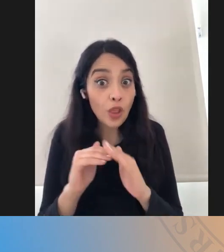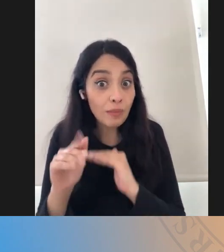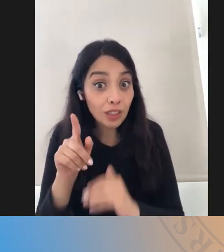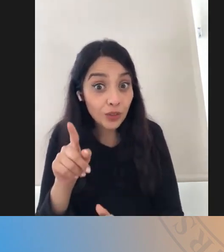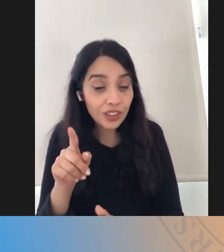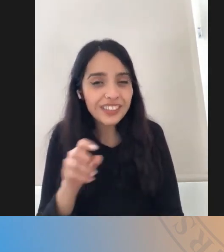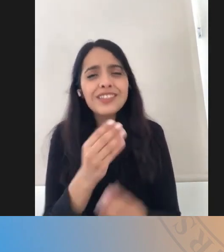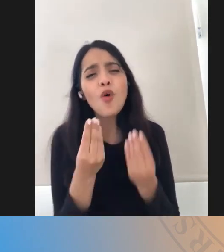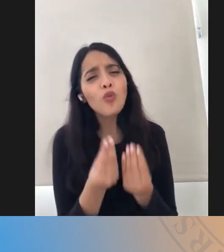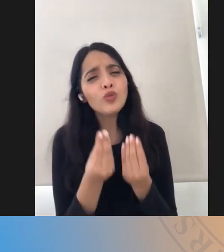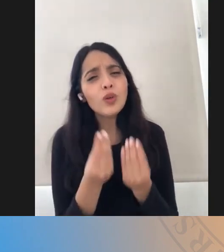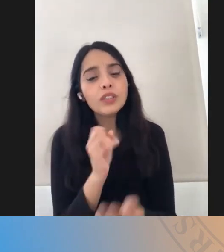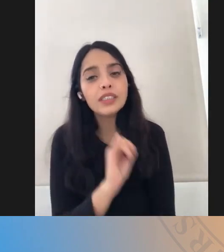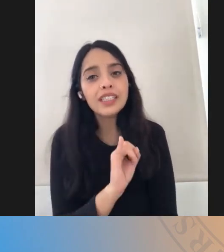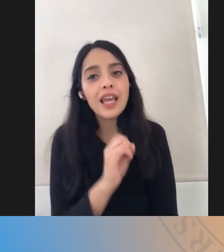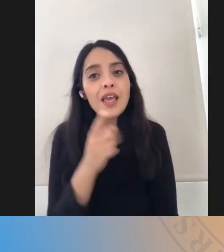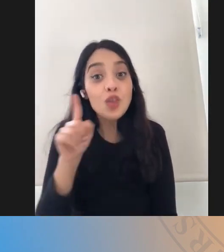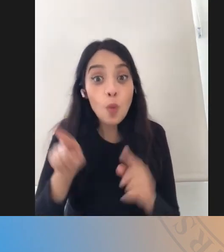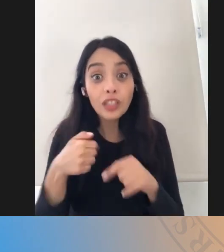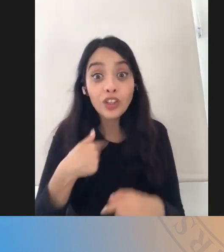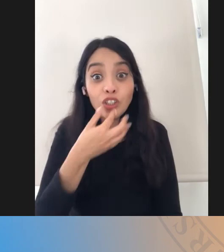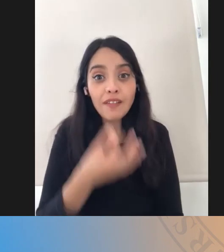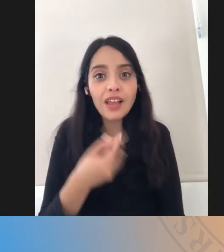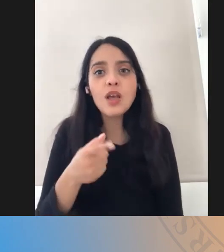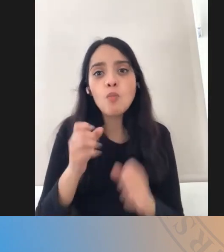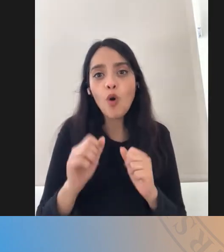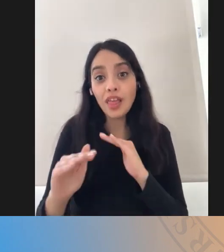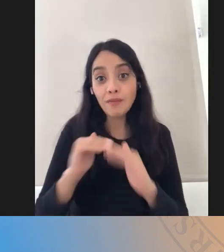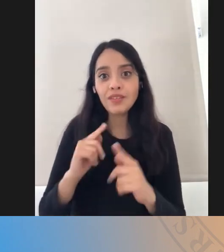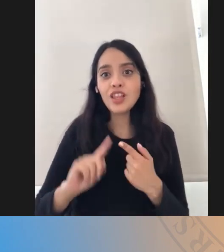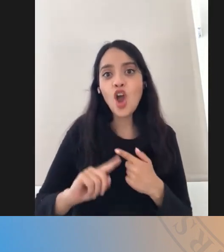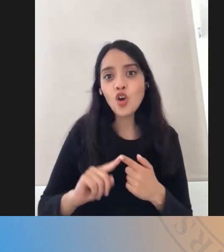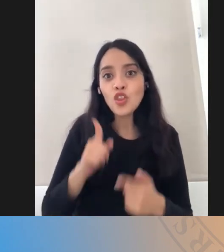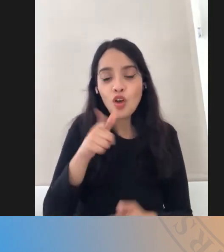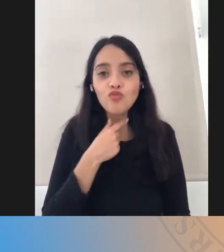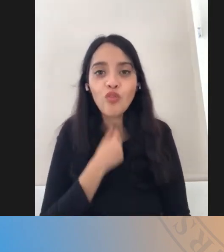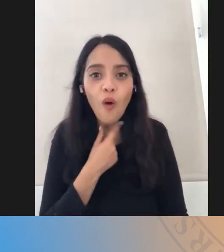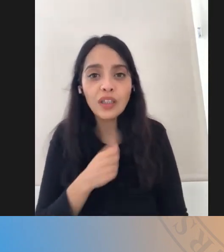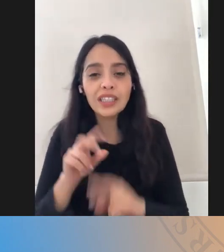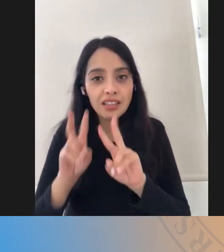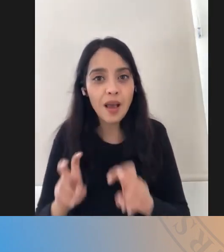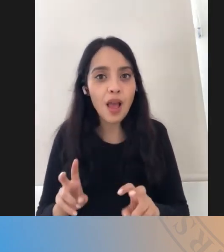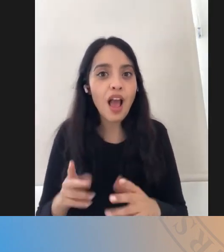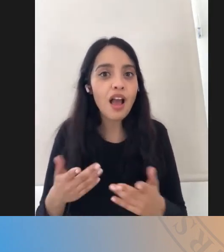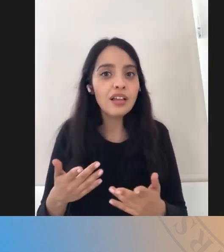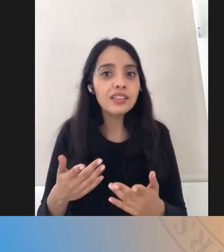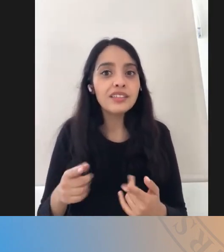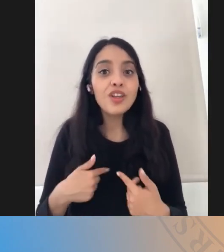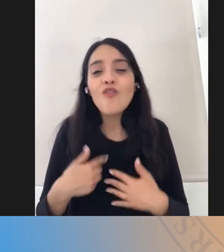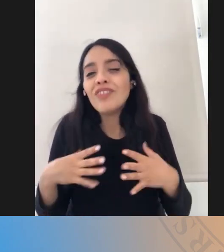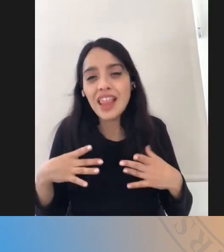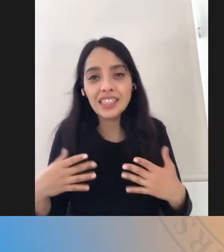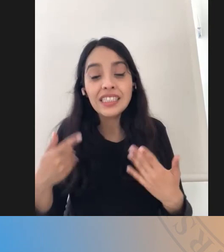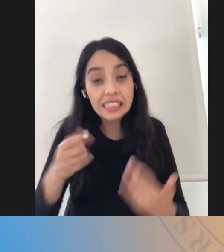Obvio que sí, de todas maneras, eso te iba a decir, por supuesto que pónganse en contacto conmigo si hay algo en lo que puedan enrolarse, yo feliz. Lo que sí quiero ser